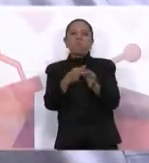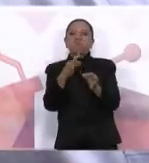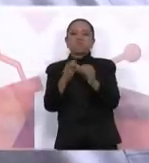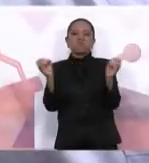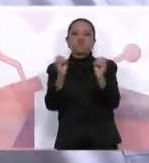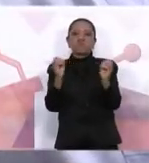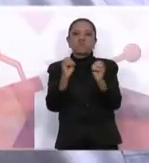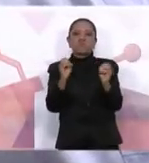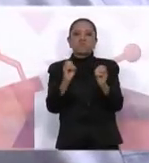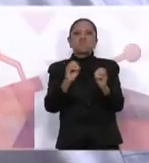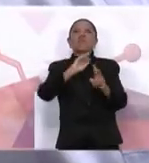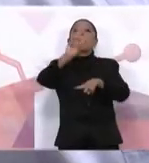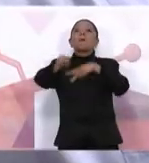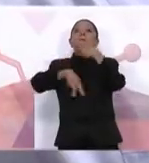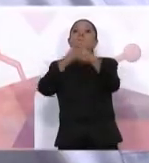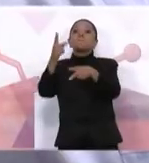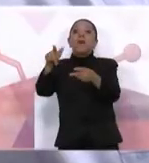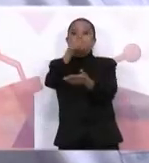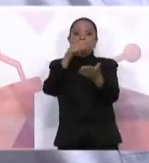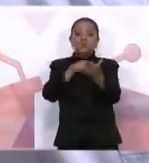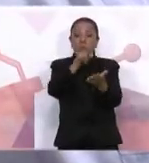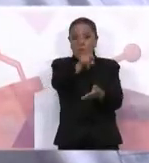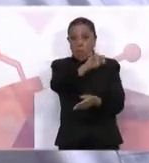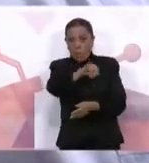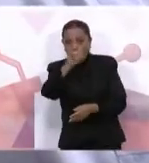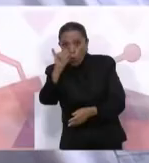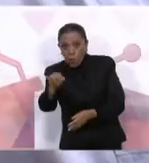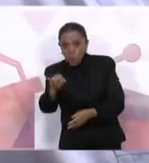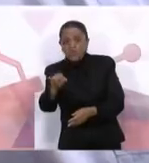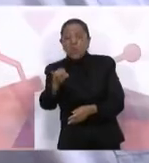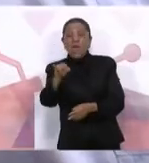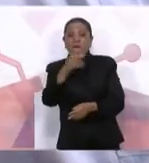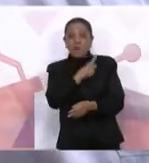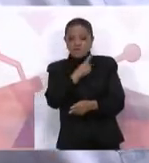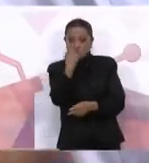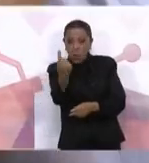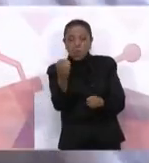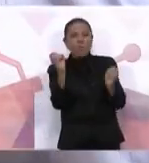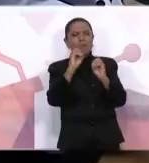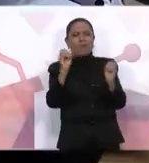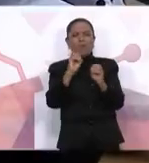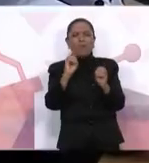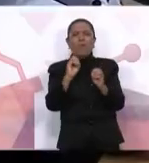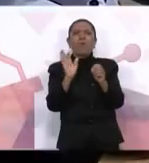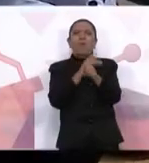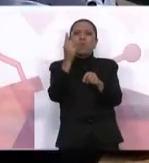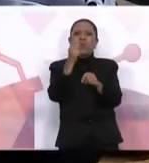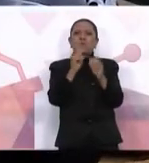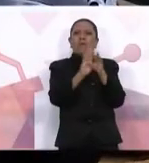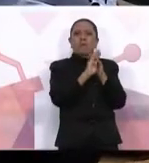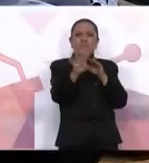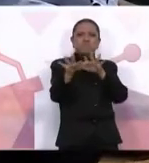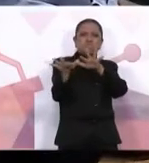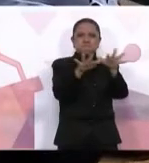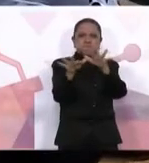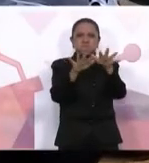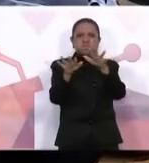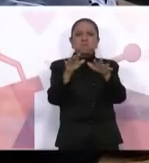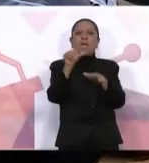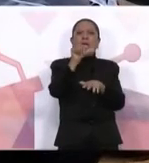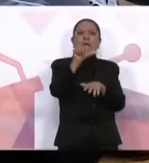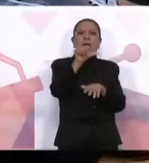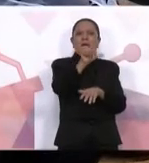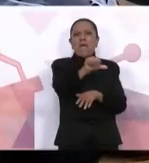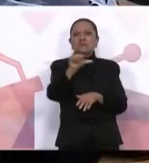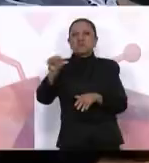siniestrada que no sólo es jojutla son muchísimos municipios el epicentro fue en axochiapan toda esa región de nuestro estado está devastada y es